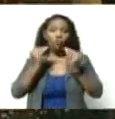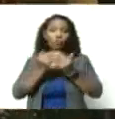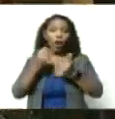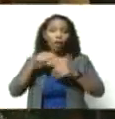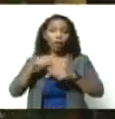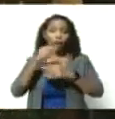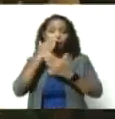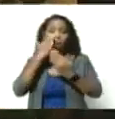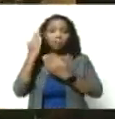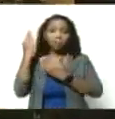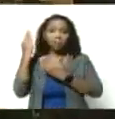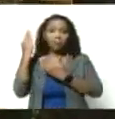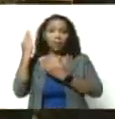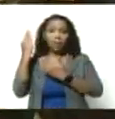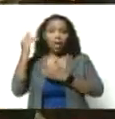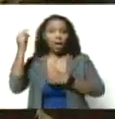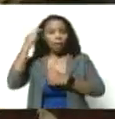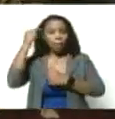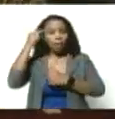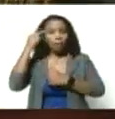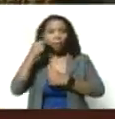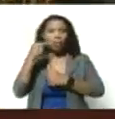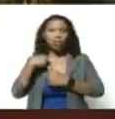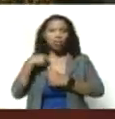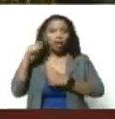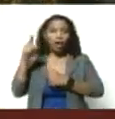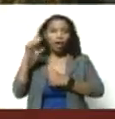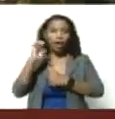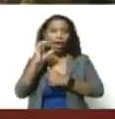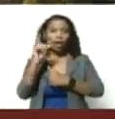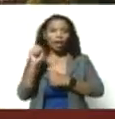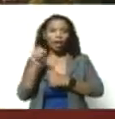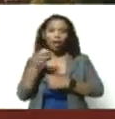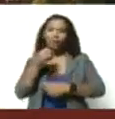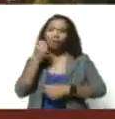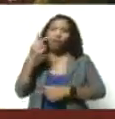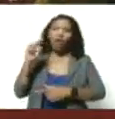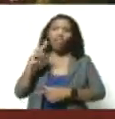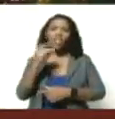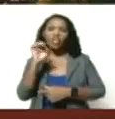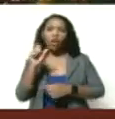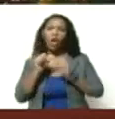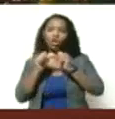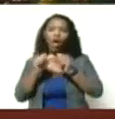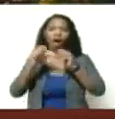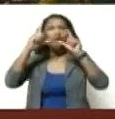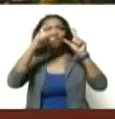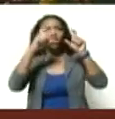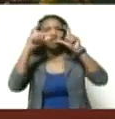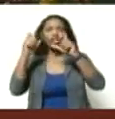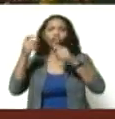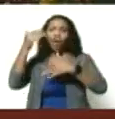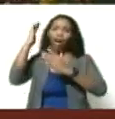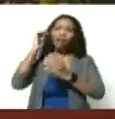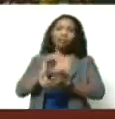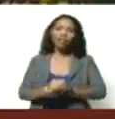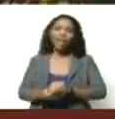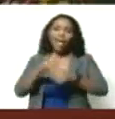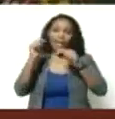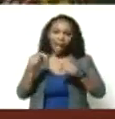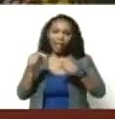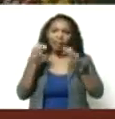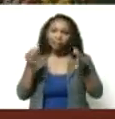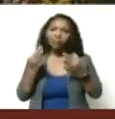me vino a la mente lo que me hubiese dicho Arle. Bueno, Victoria, sigues tomando fotos, ¿vale? Y aquí